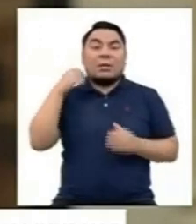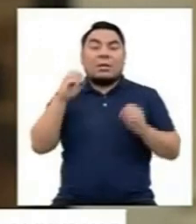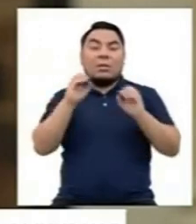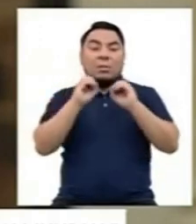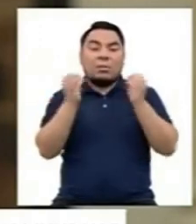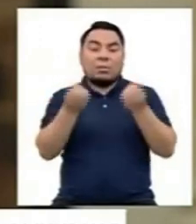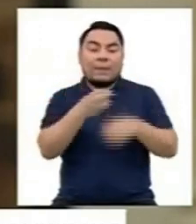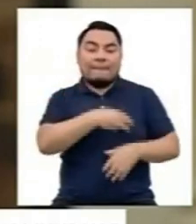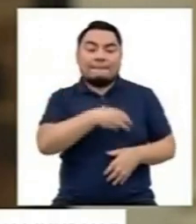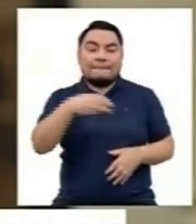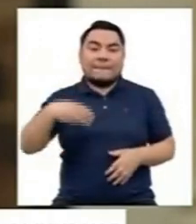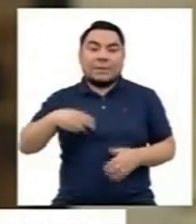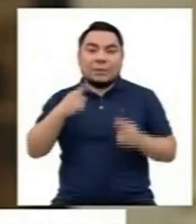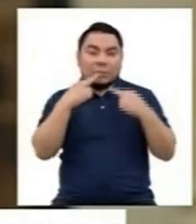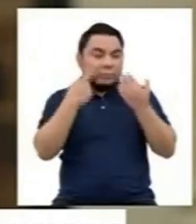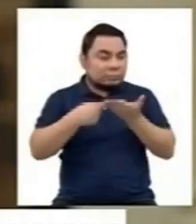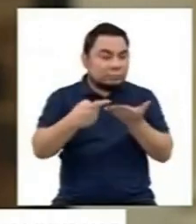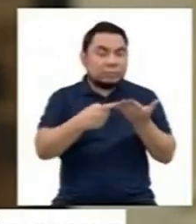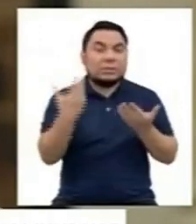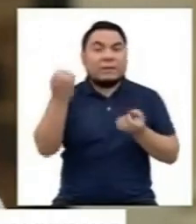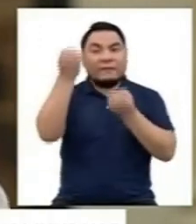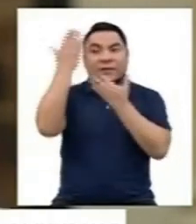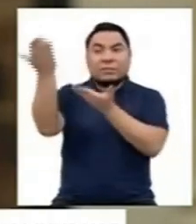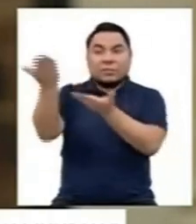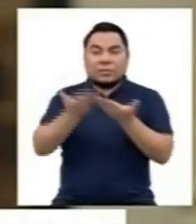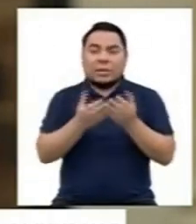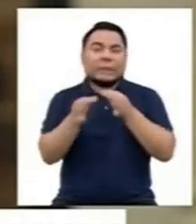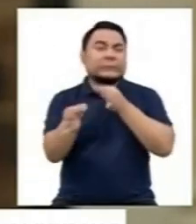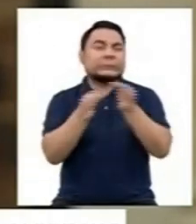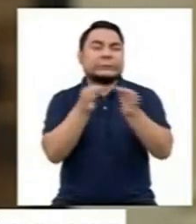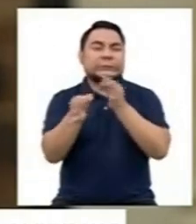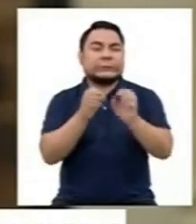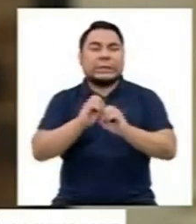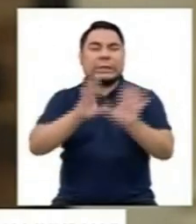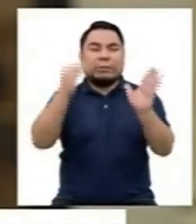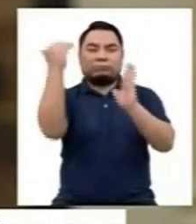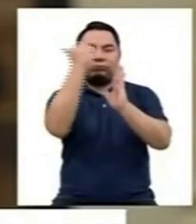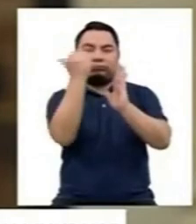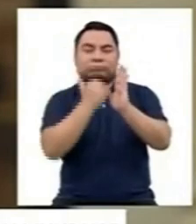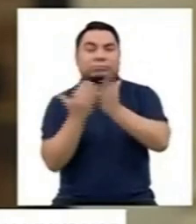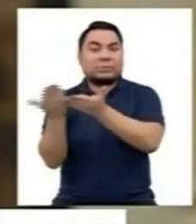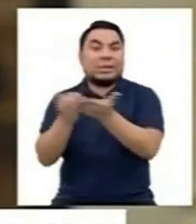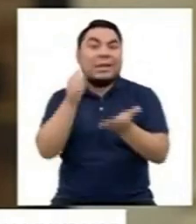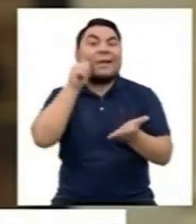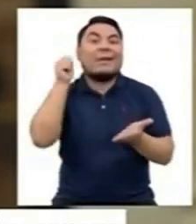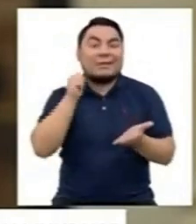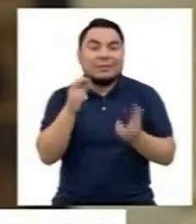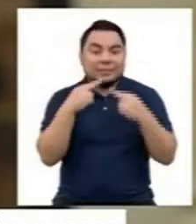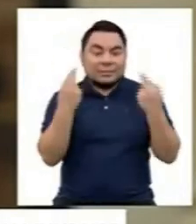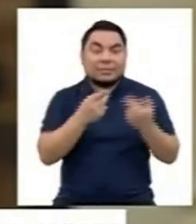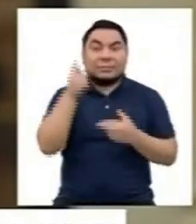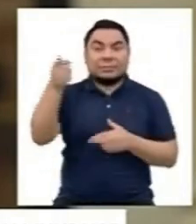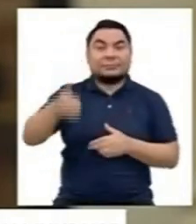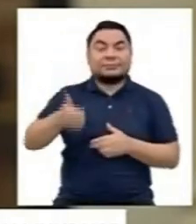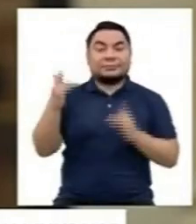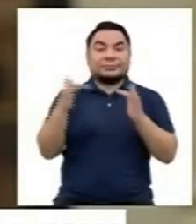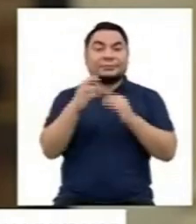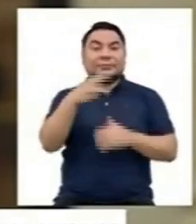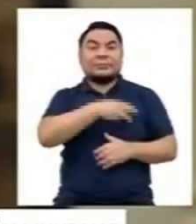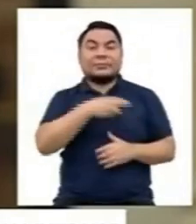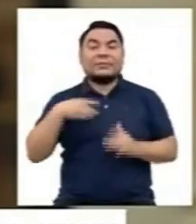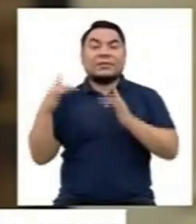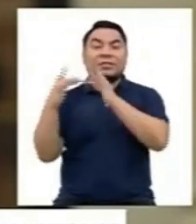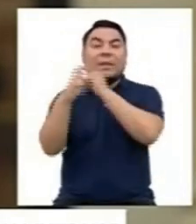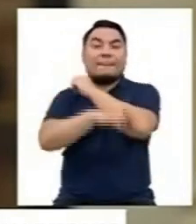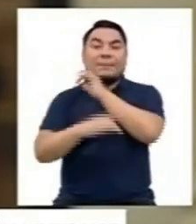vacunas, pero usualmente los laboratorios no brindan un lote muy grande o muy elevado de vacunas. Lo que tienen que hacer en estos casos es